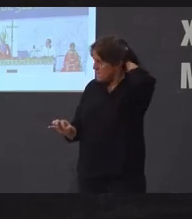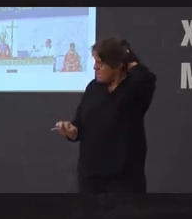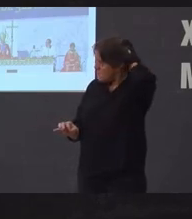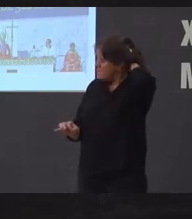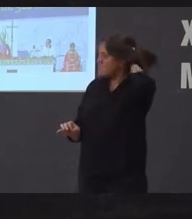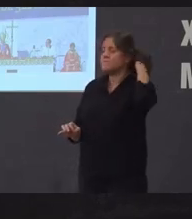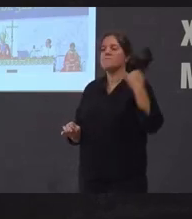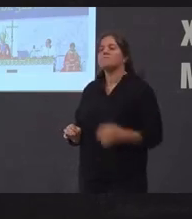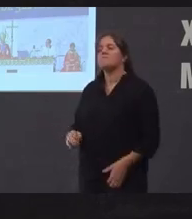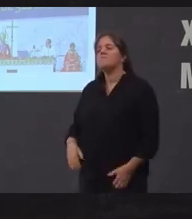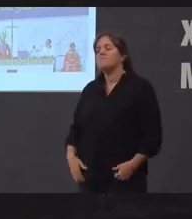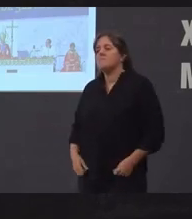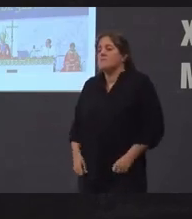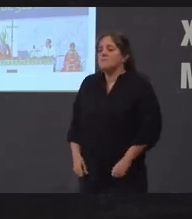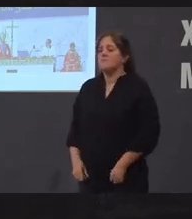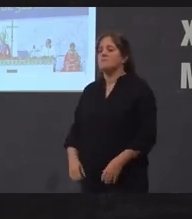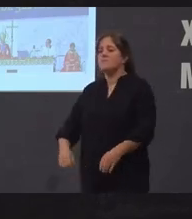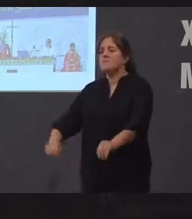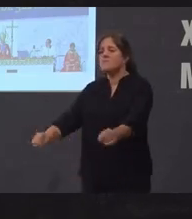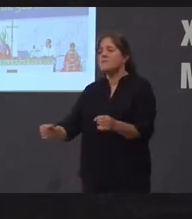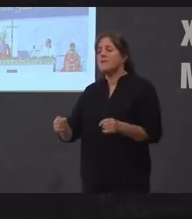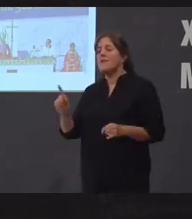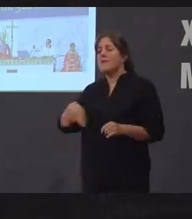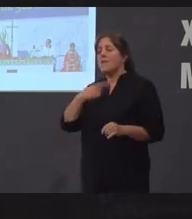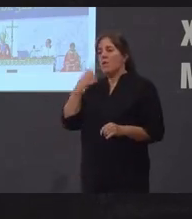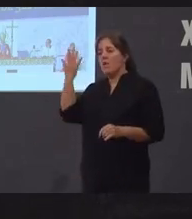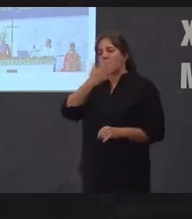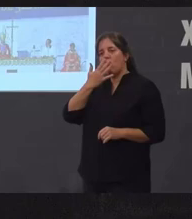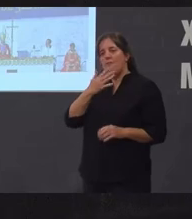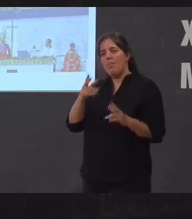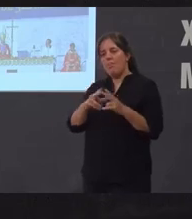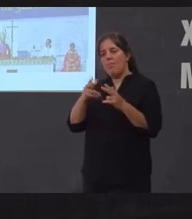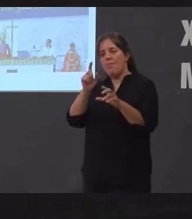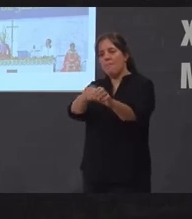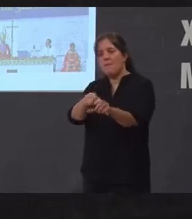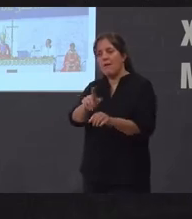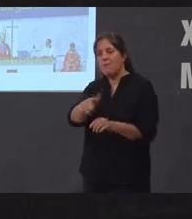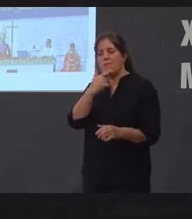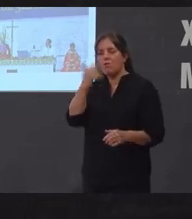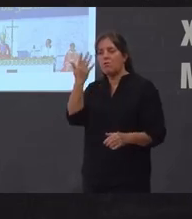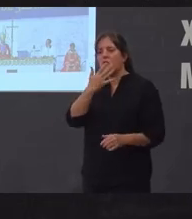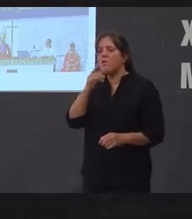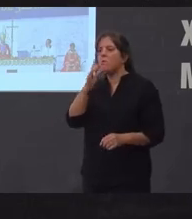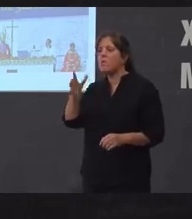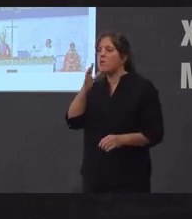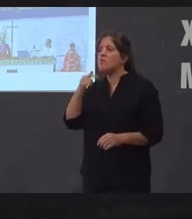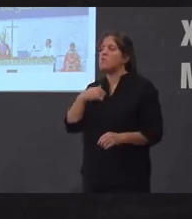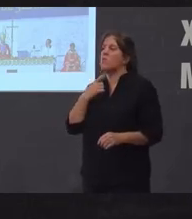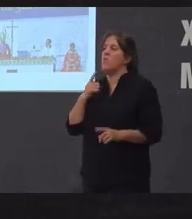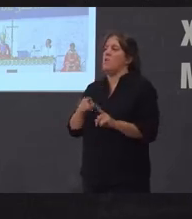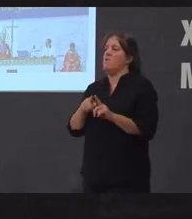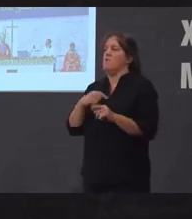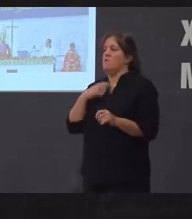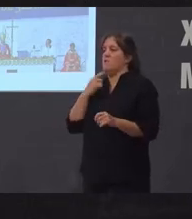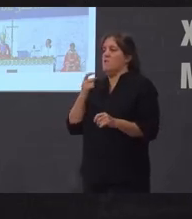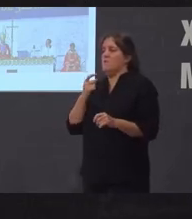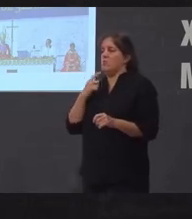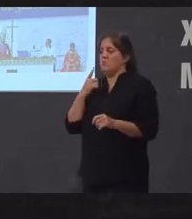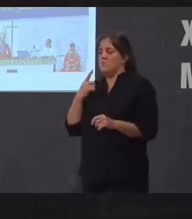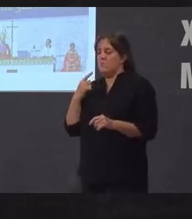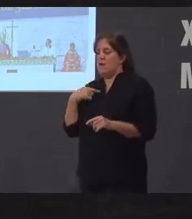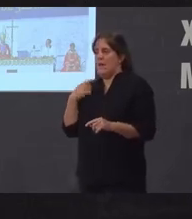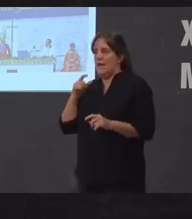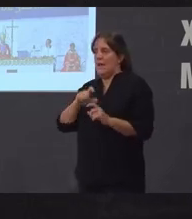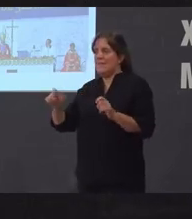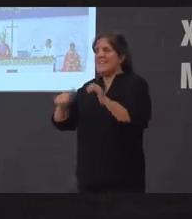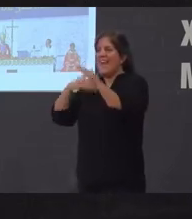tempos moi distintos. ¿No? Ese embellecemento, desconfianza da militancia, e, polo tanto, teño que aferrarme ás élites tradicionais que me defendan. Teño